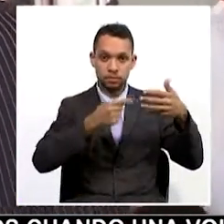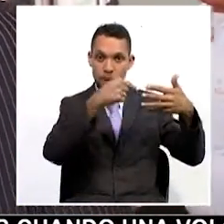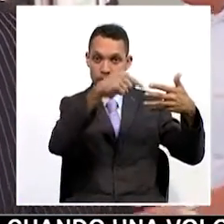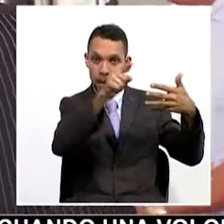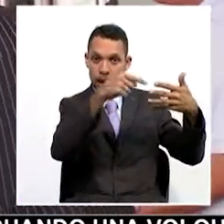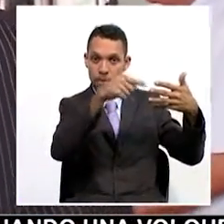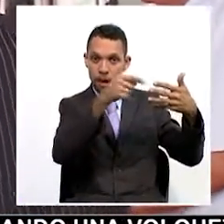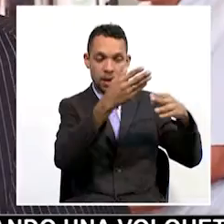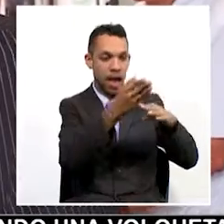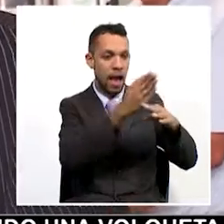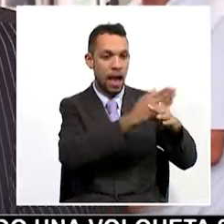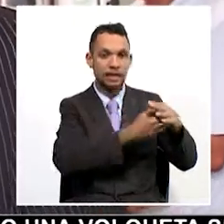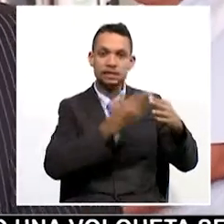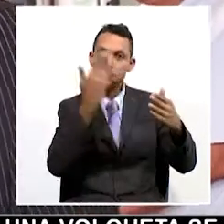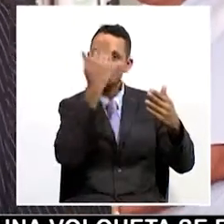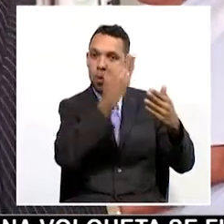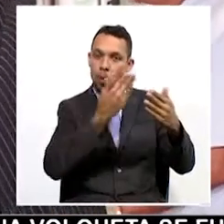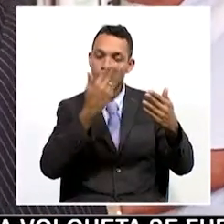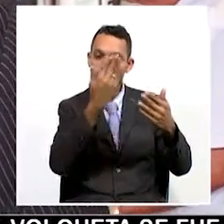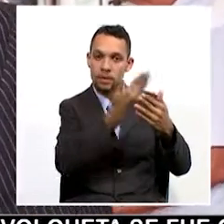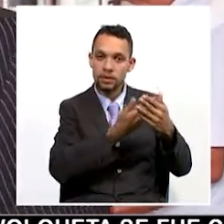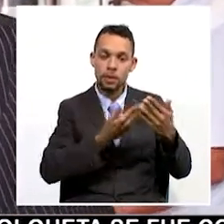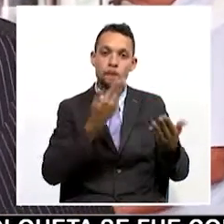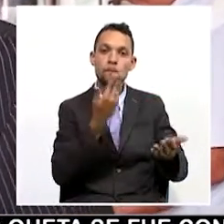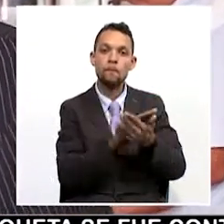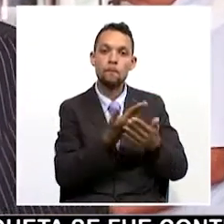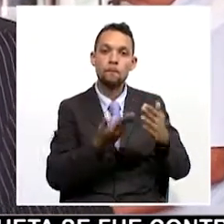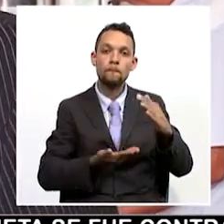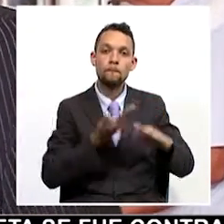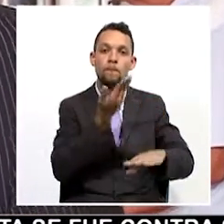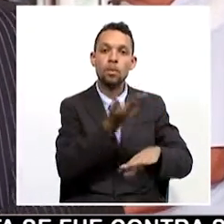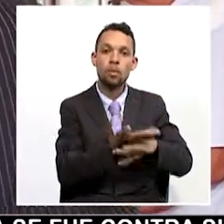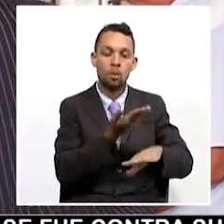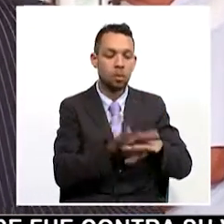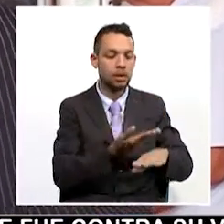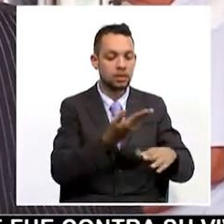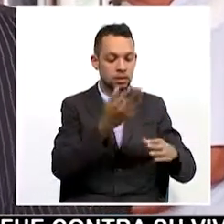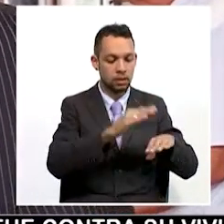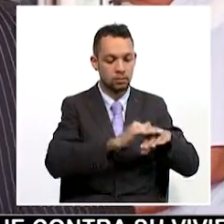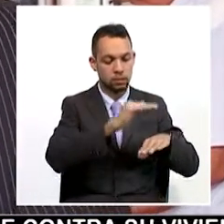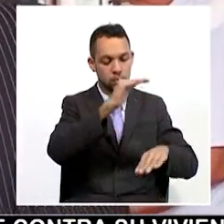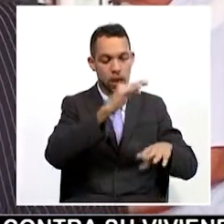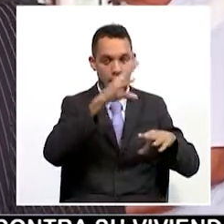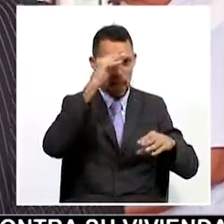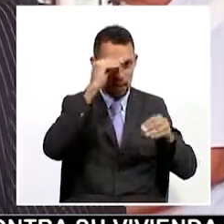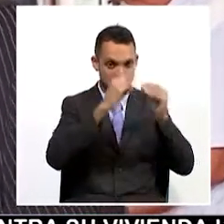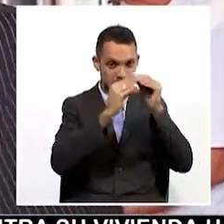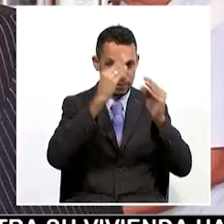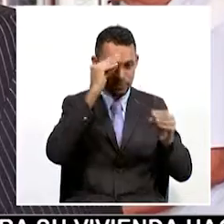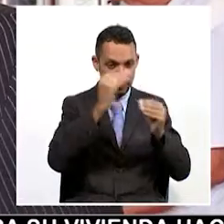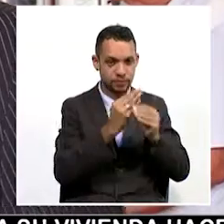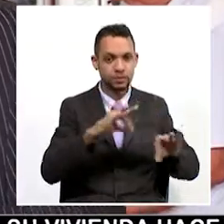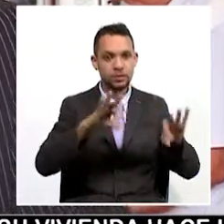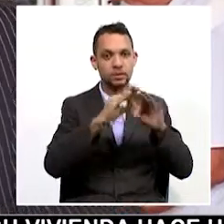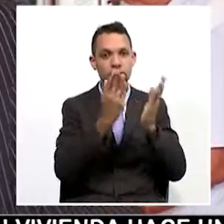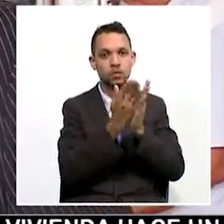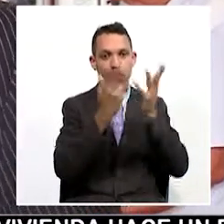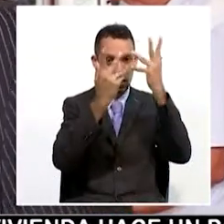de contratación con el instituto, ajustado a la norma, ajustado a la ley, y por supuesto que esto es un escenario